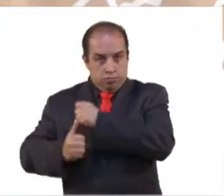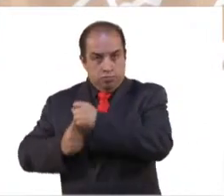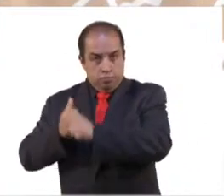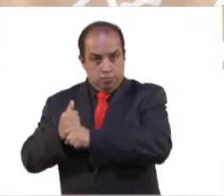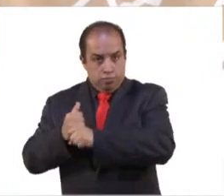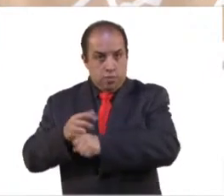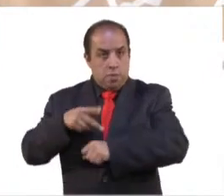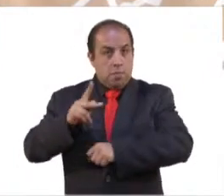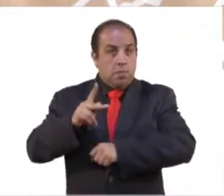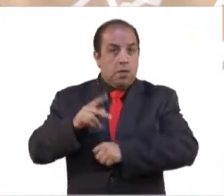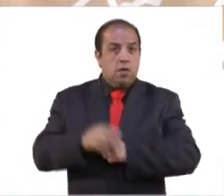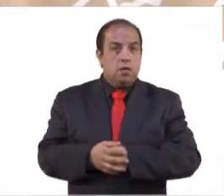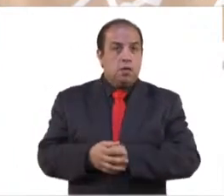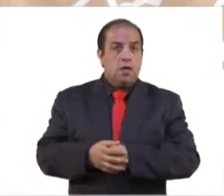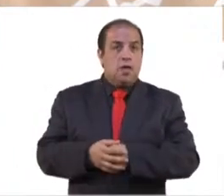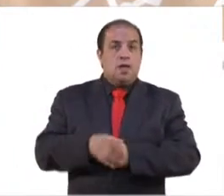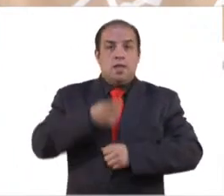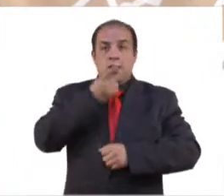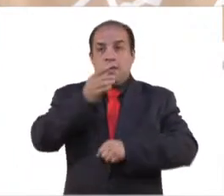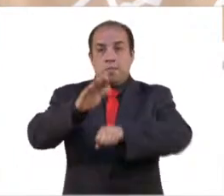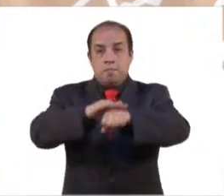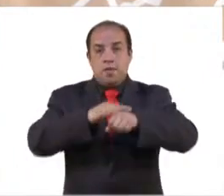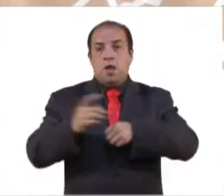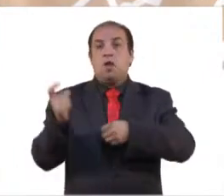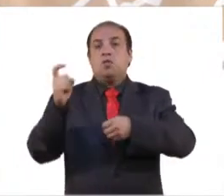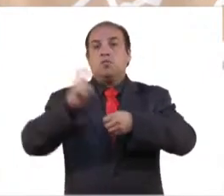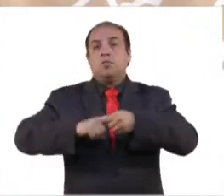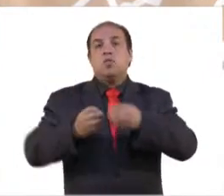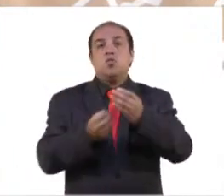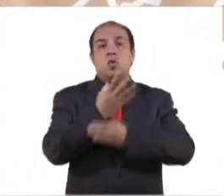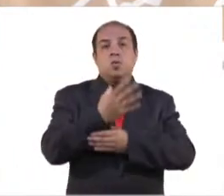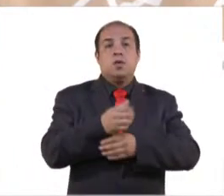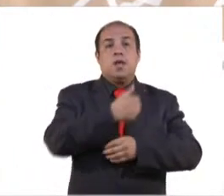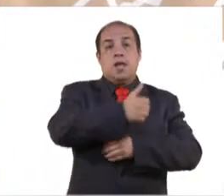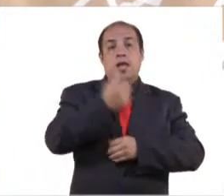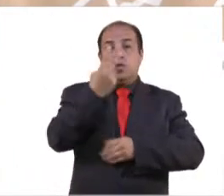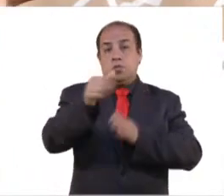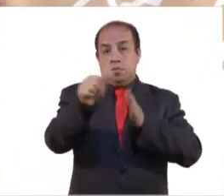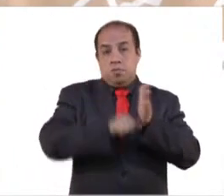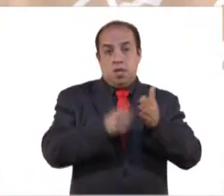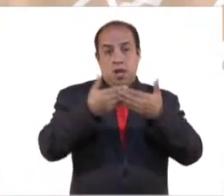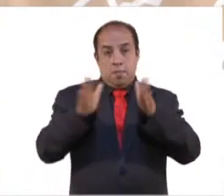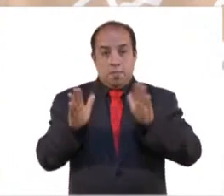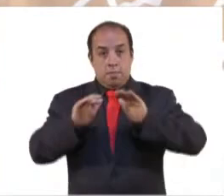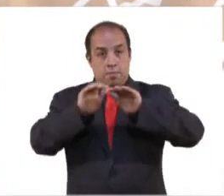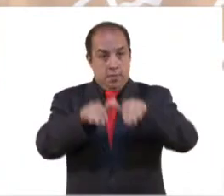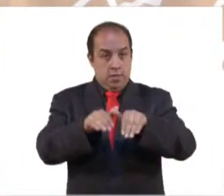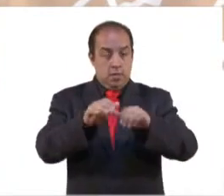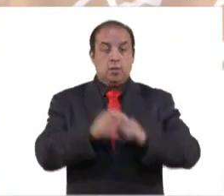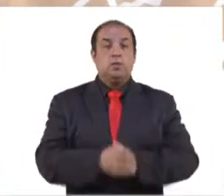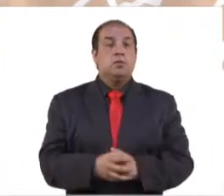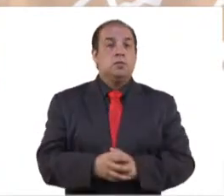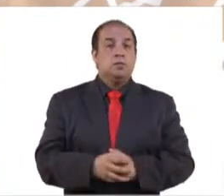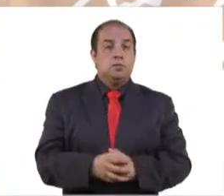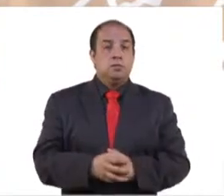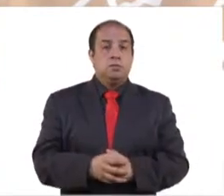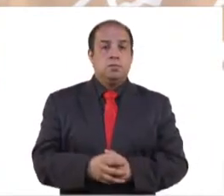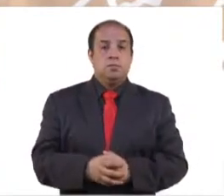decir que se están incorporando nuevos. Entonces, cada bimestre abrimos un registro para que